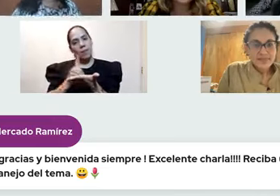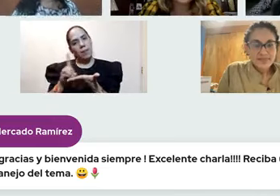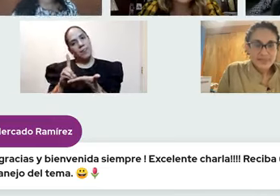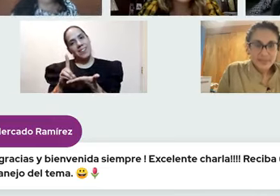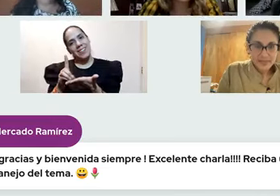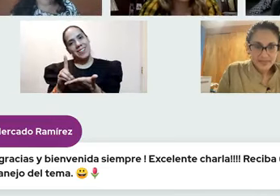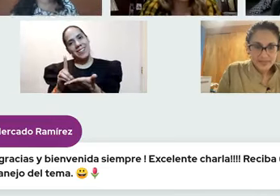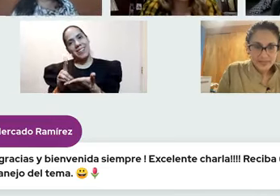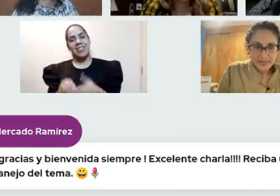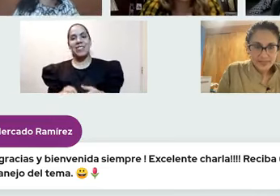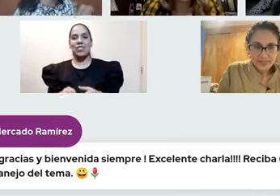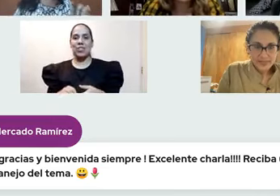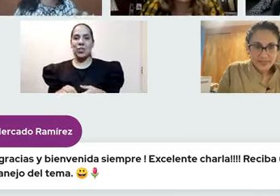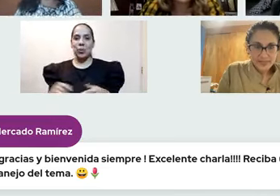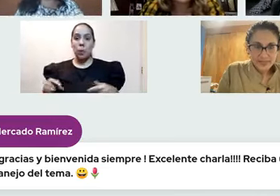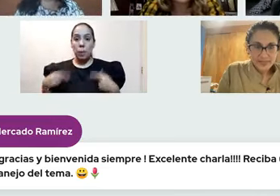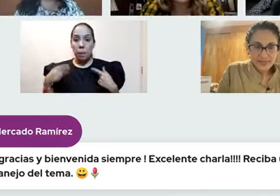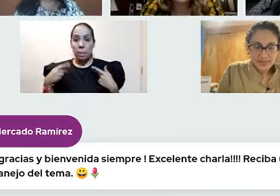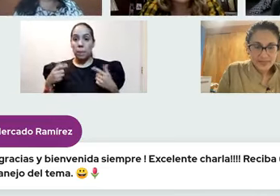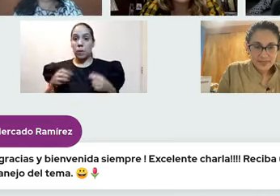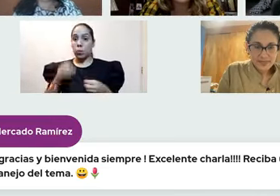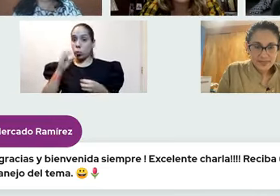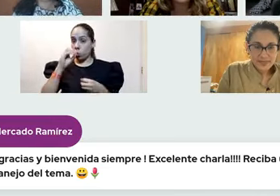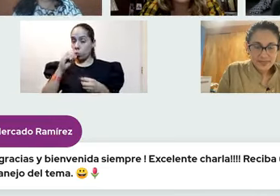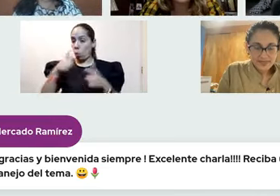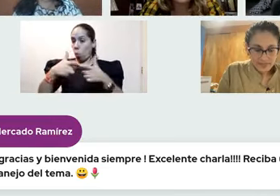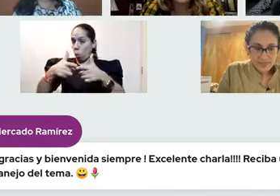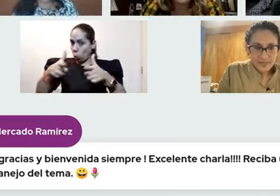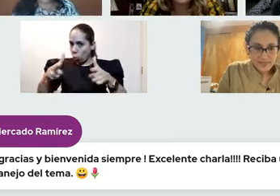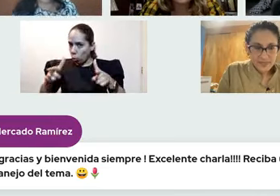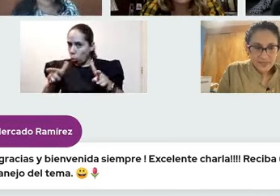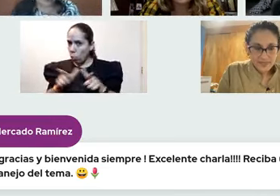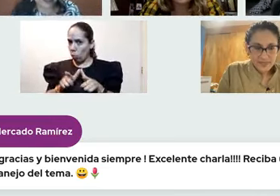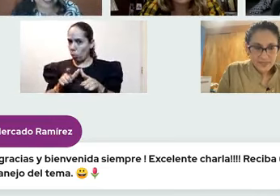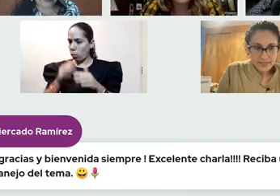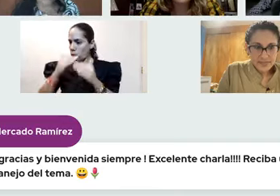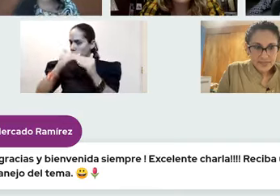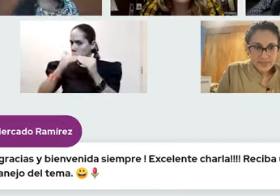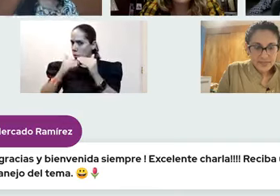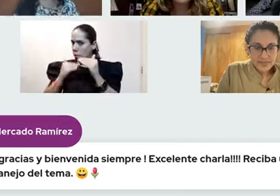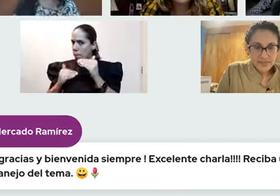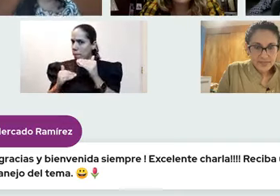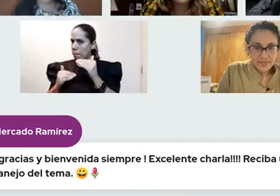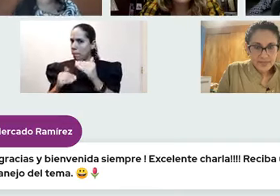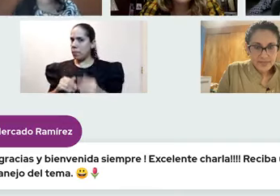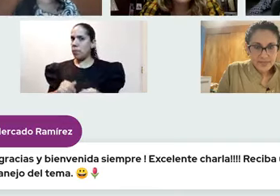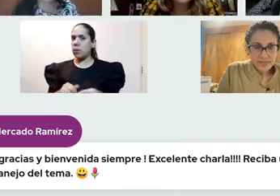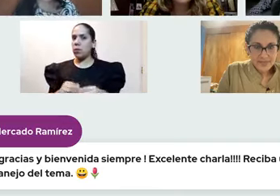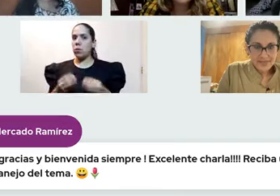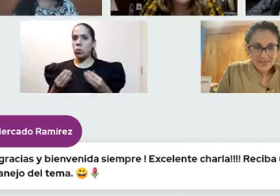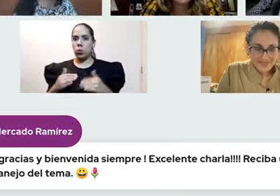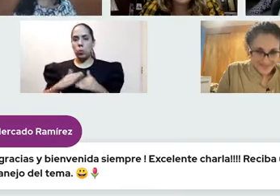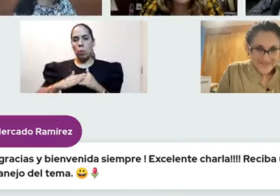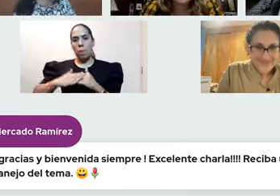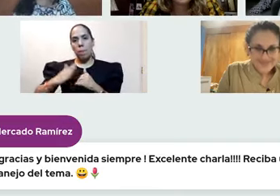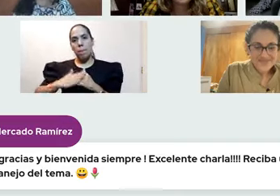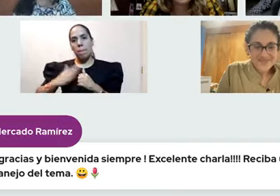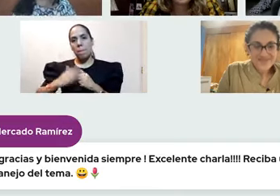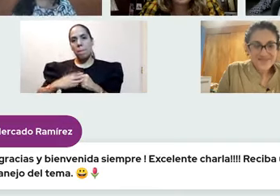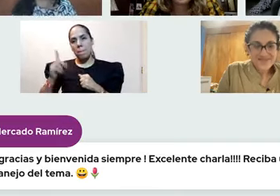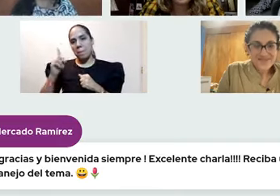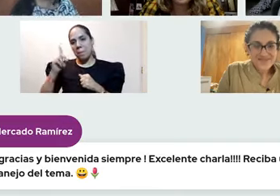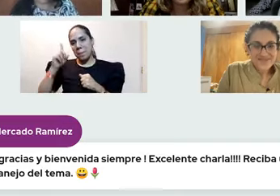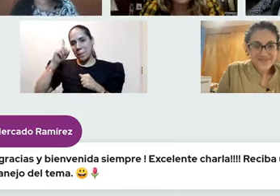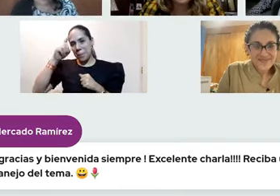o grupos en condición o situación de vulnerabilidad. Te dice muchas gracias y bienvenida siempre. Excelente charla, recibo